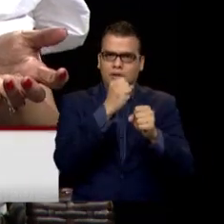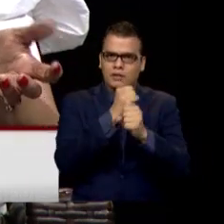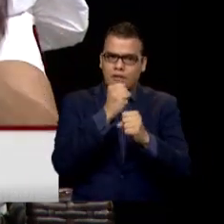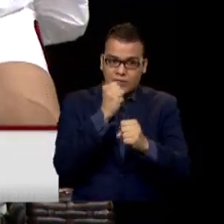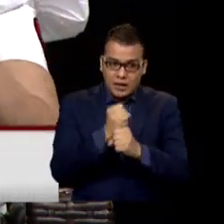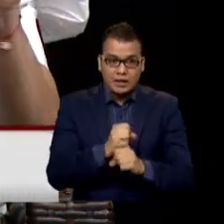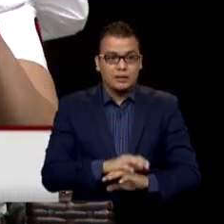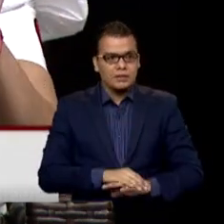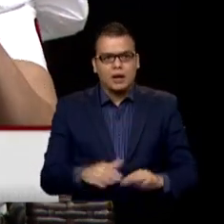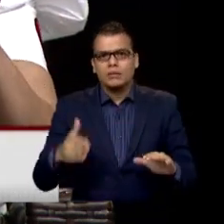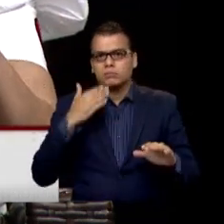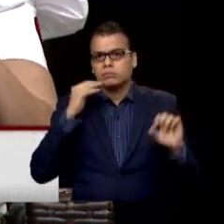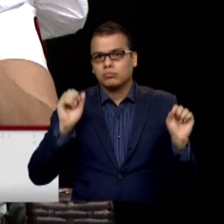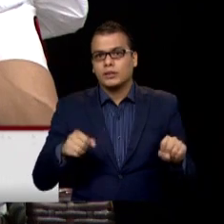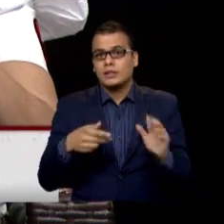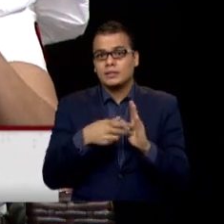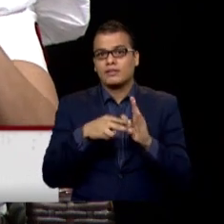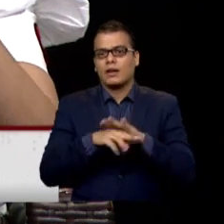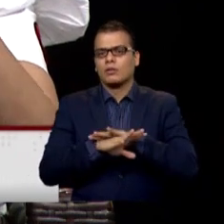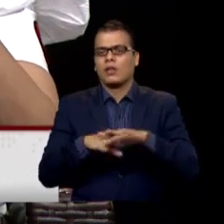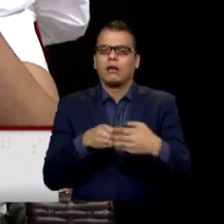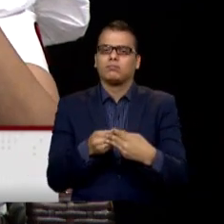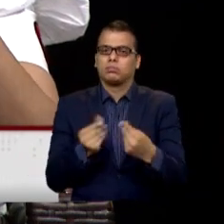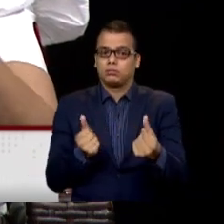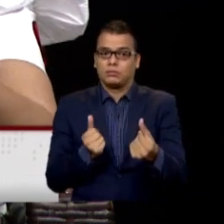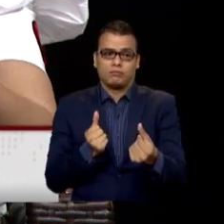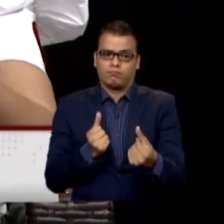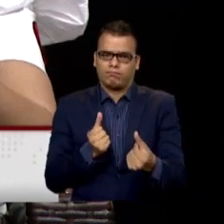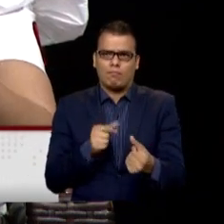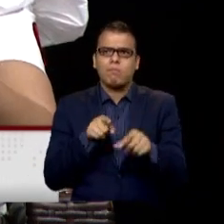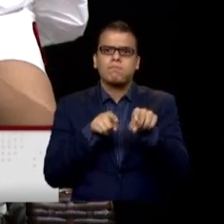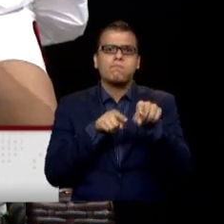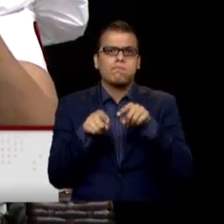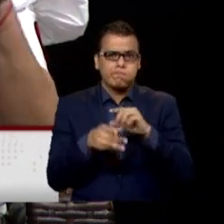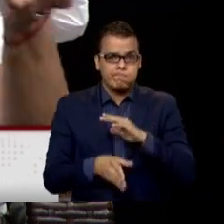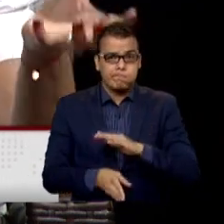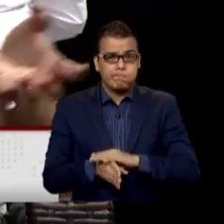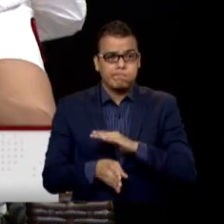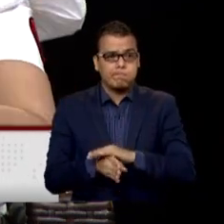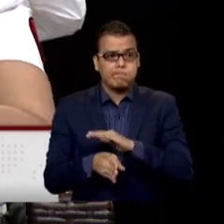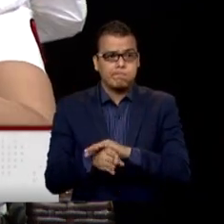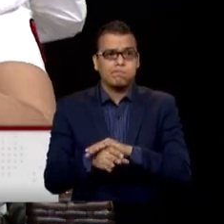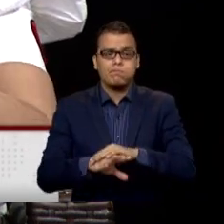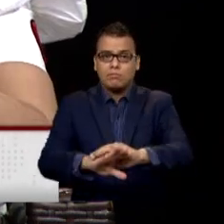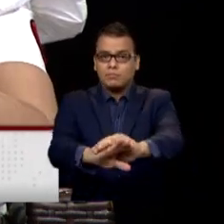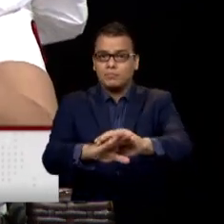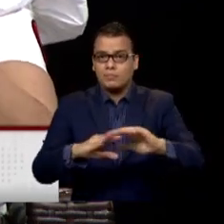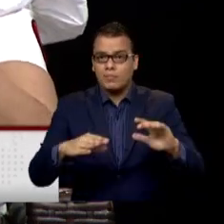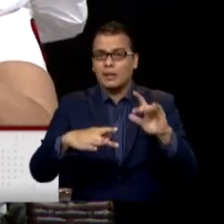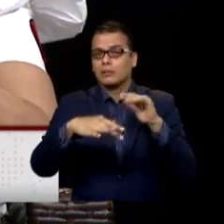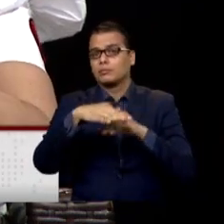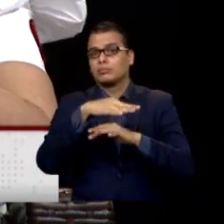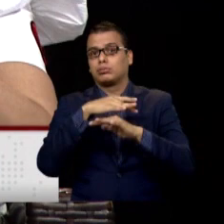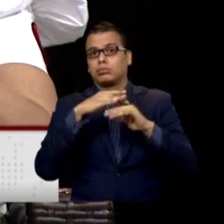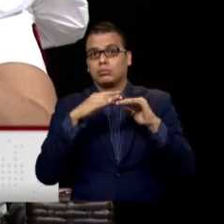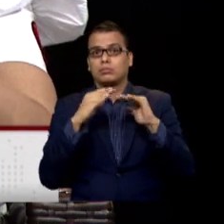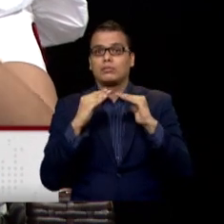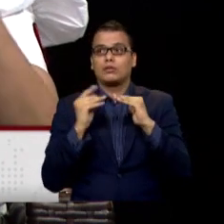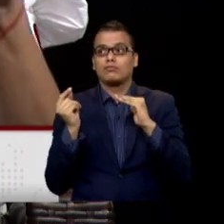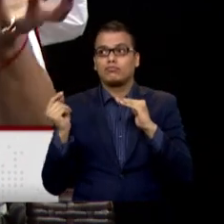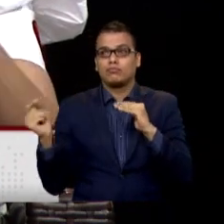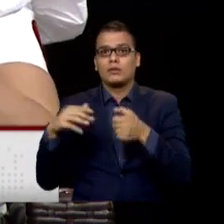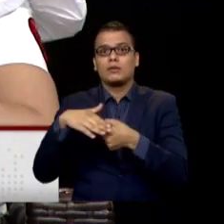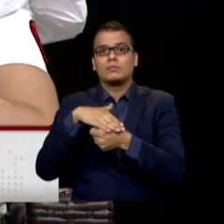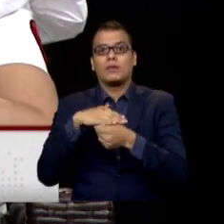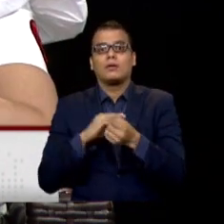a trabajar, entonces ya el virus se fue. No, continúa en nuestra sociedad, continúa cerca de nuestra casa, en el